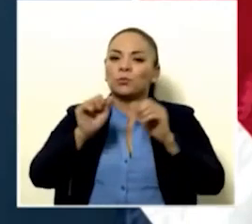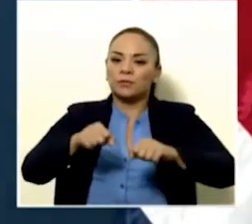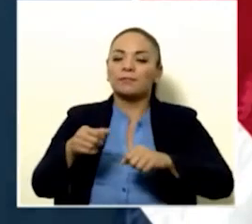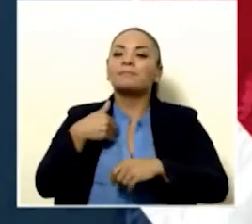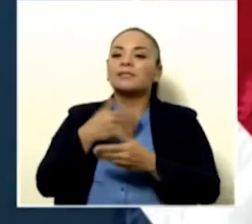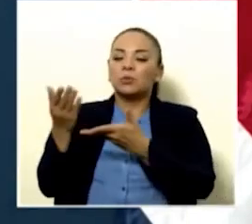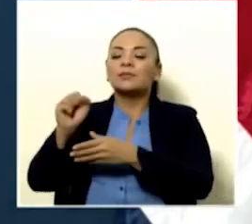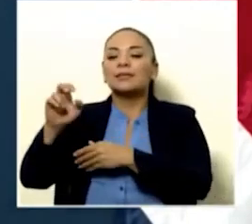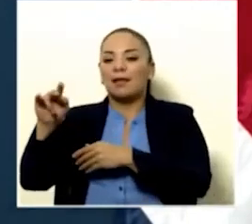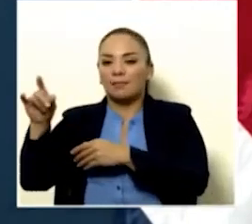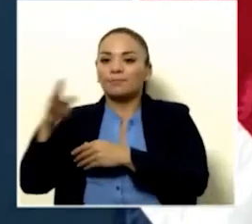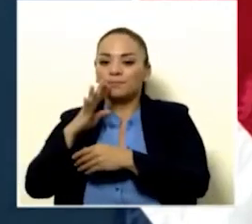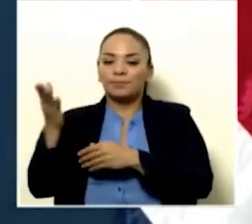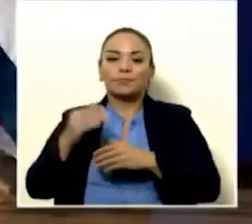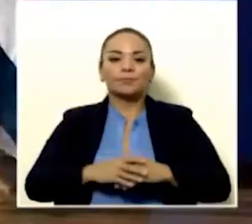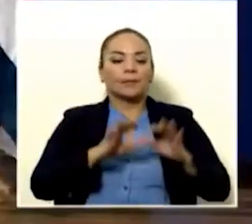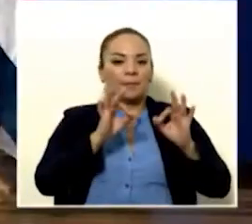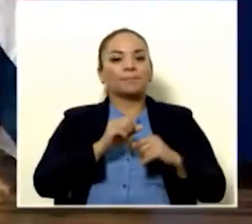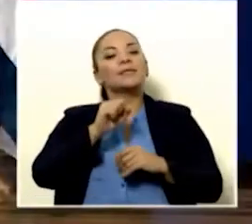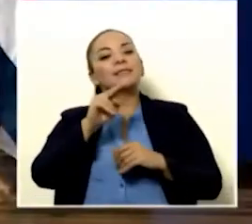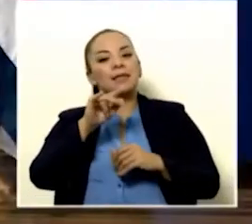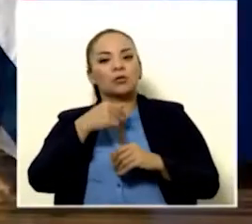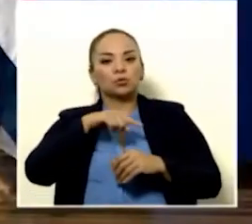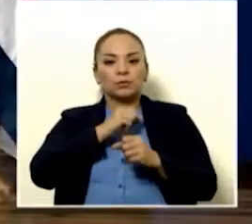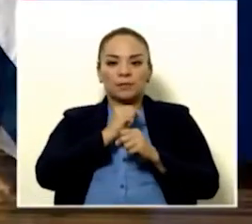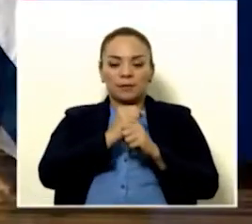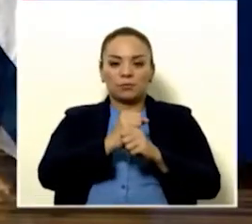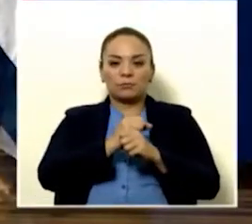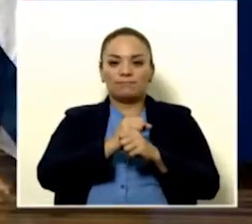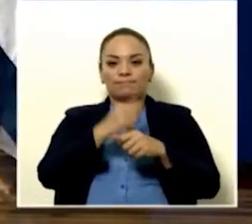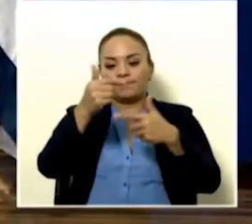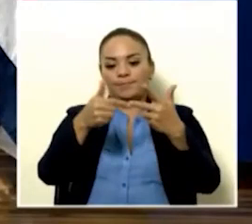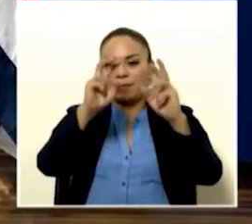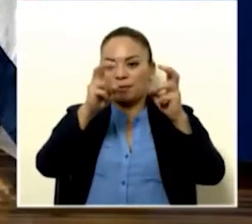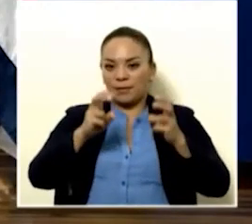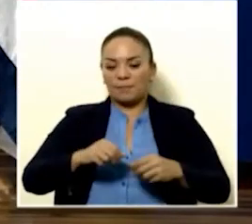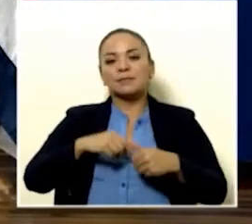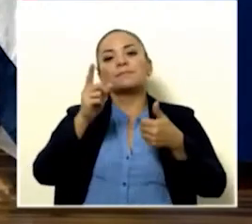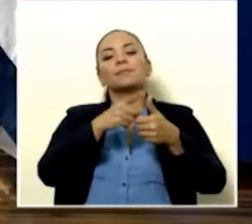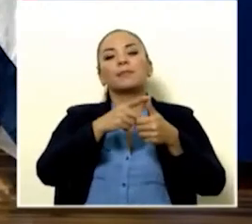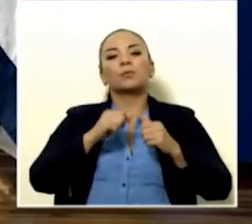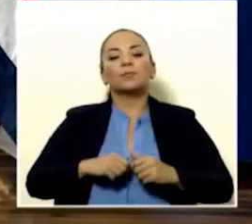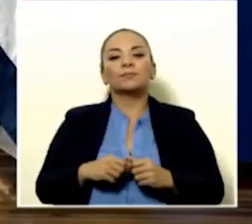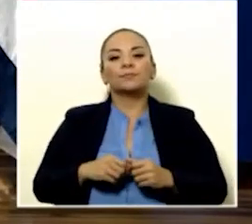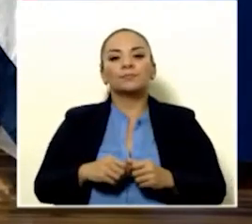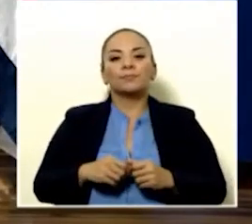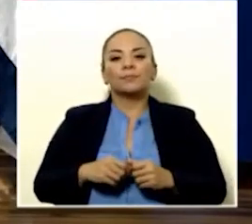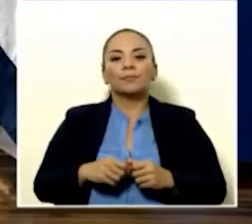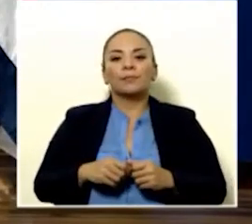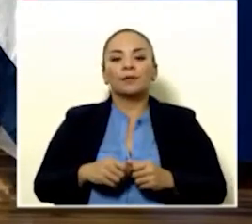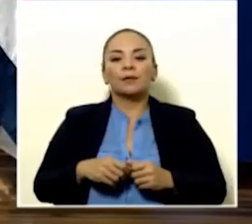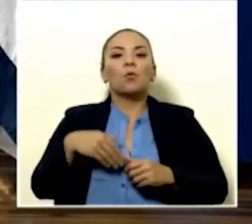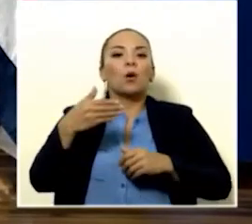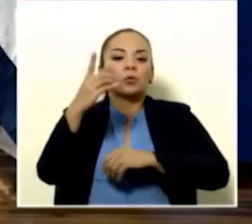Ministro, sobre Senada. Sobre Senada estamos trabajando en varios frentes. Uno de ellos es los días de feria.